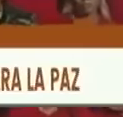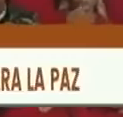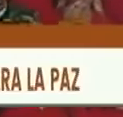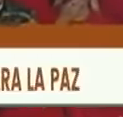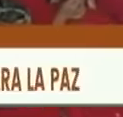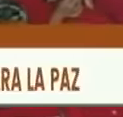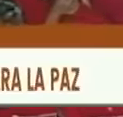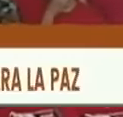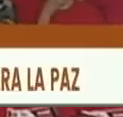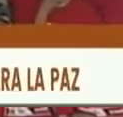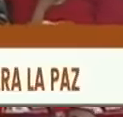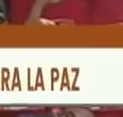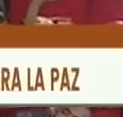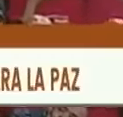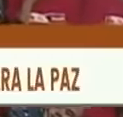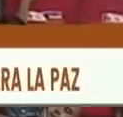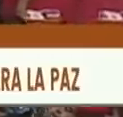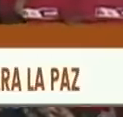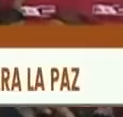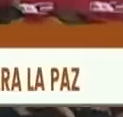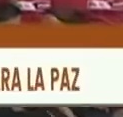ser designados tres.